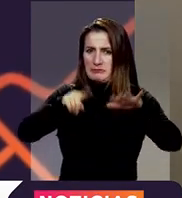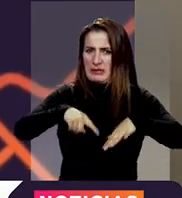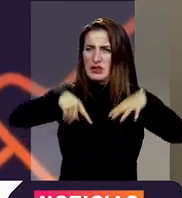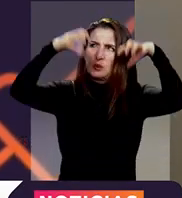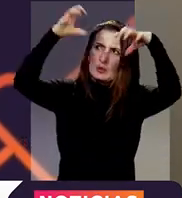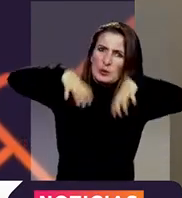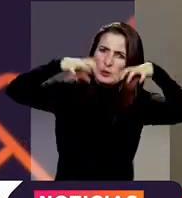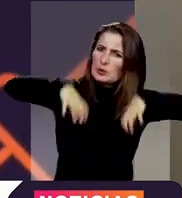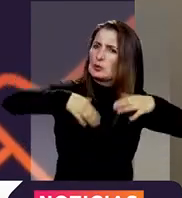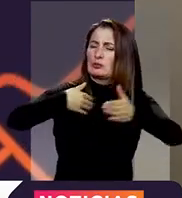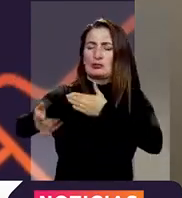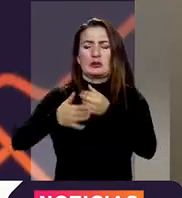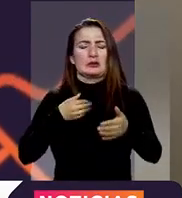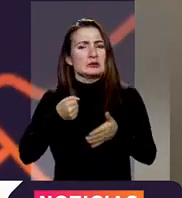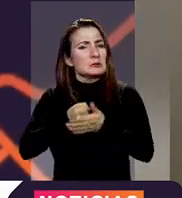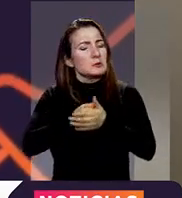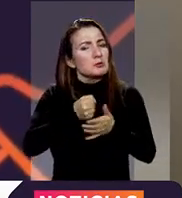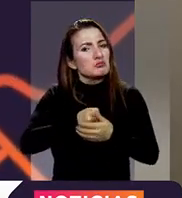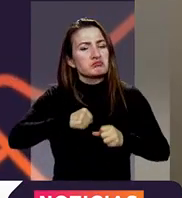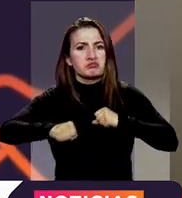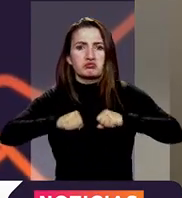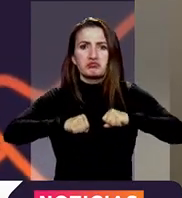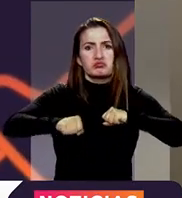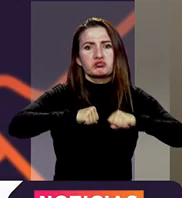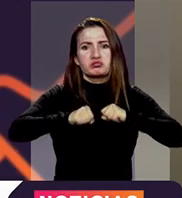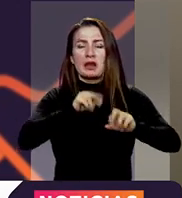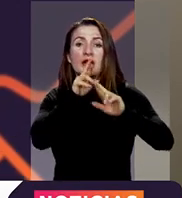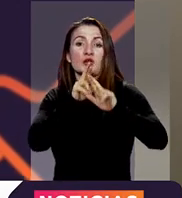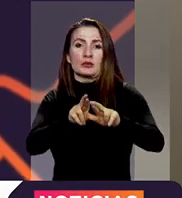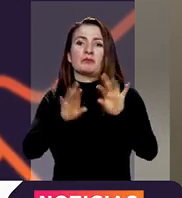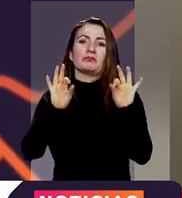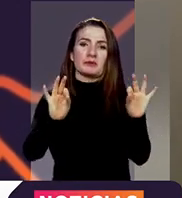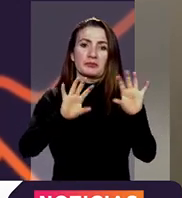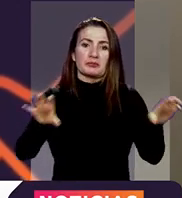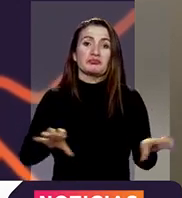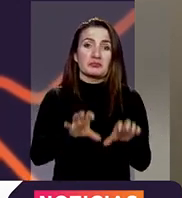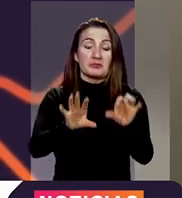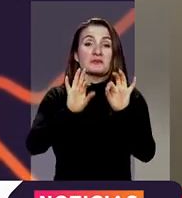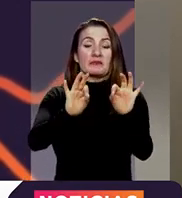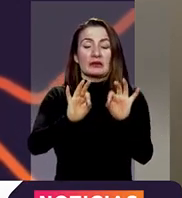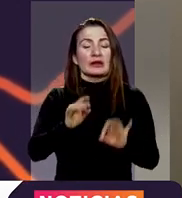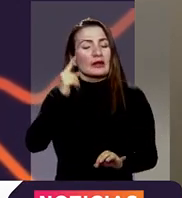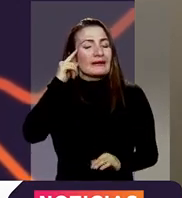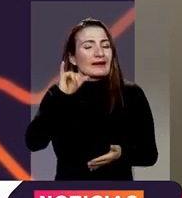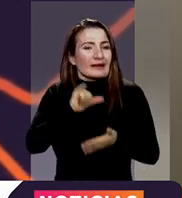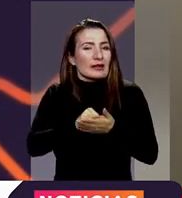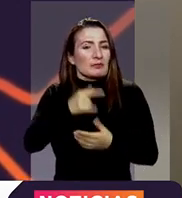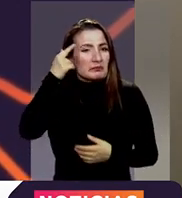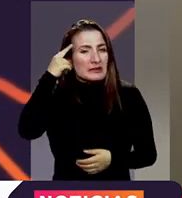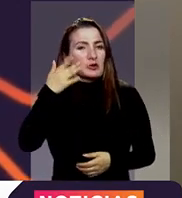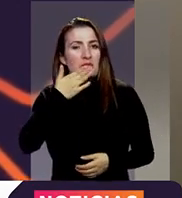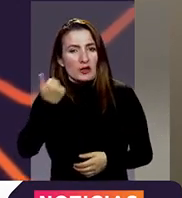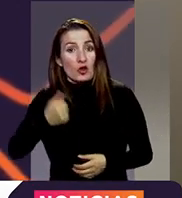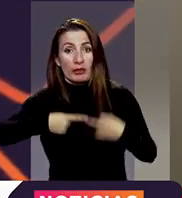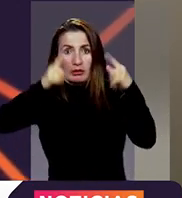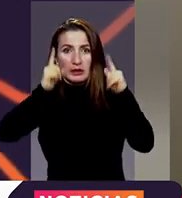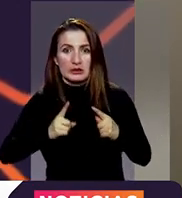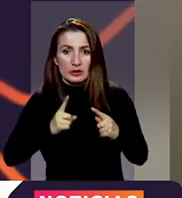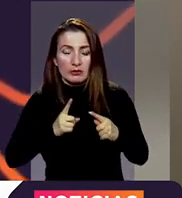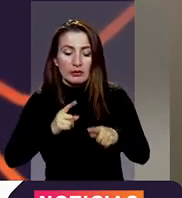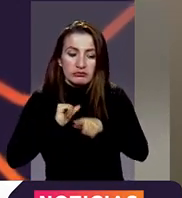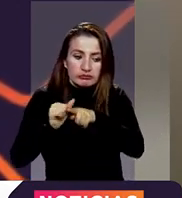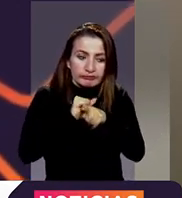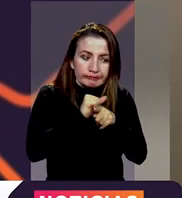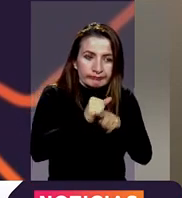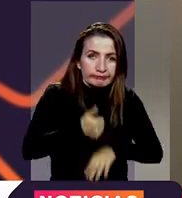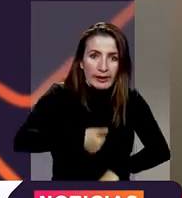muy consistente. Tuvo excelentes resultados y yo creo que a la hora de tomar la decisión el entrenador y